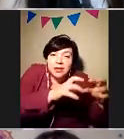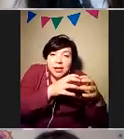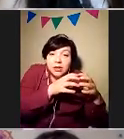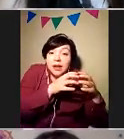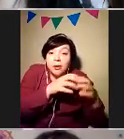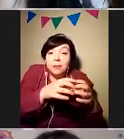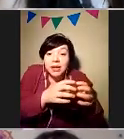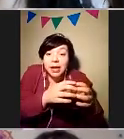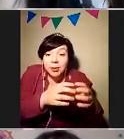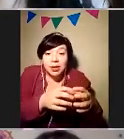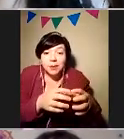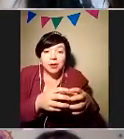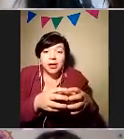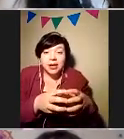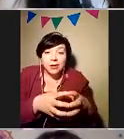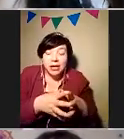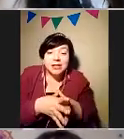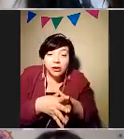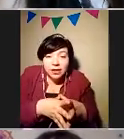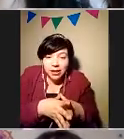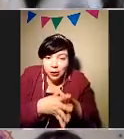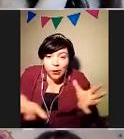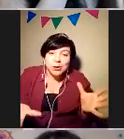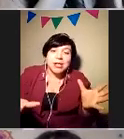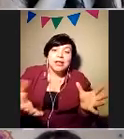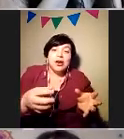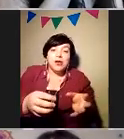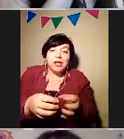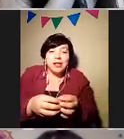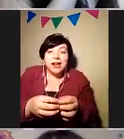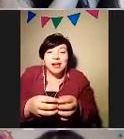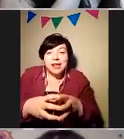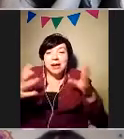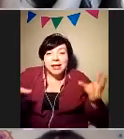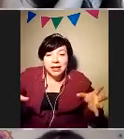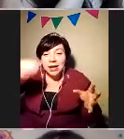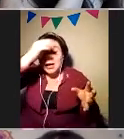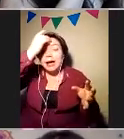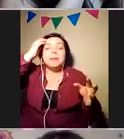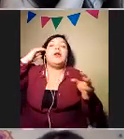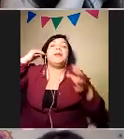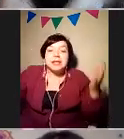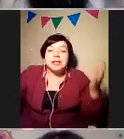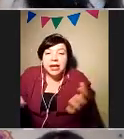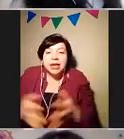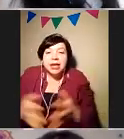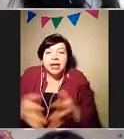tiempo. De hecho, es mucho más ibérica, por ejemplo, en el que el maquillaje se nos vendía solo a nosotras. Hoy en día, si hay más líneas, hay más hombres